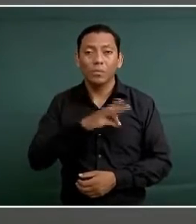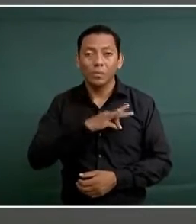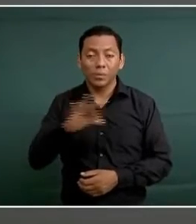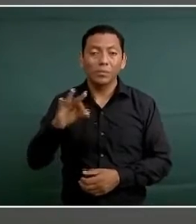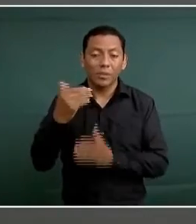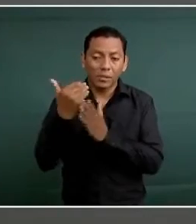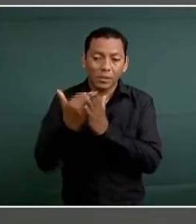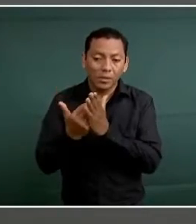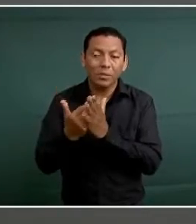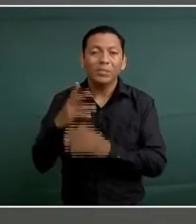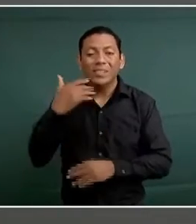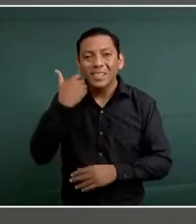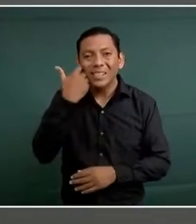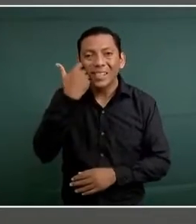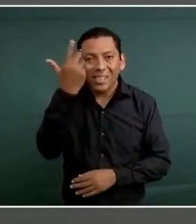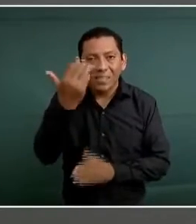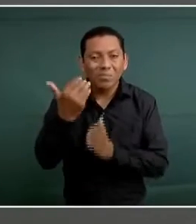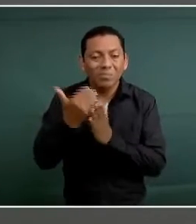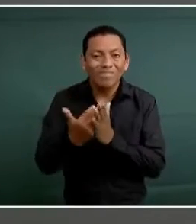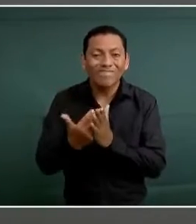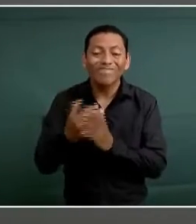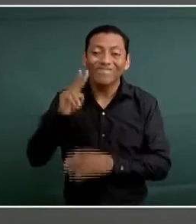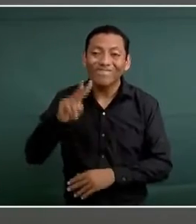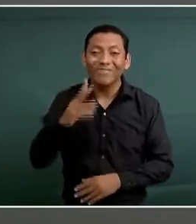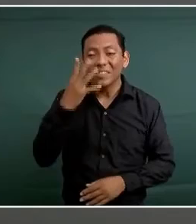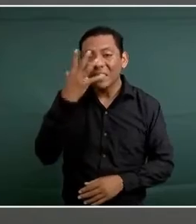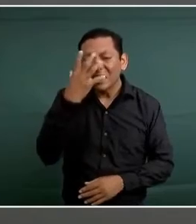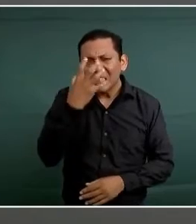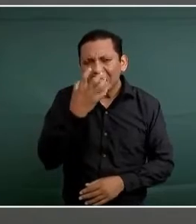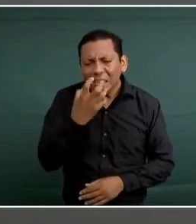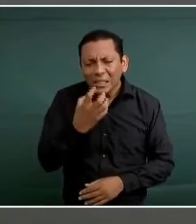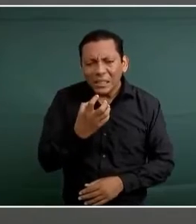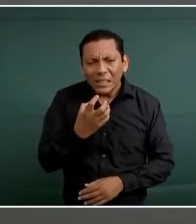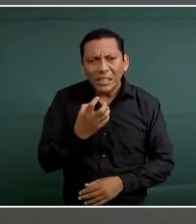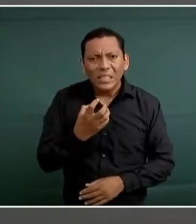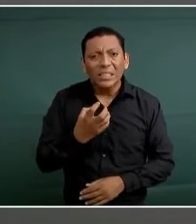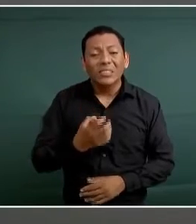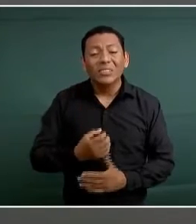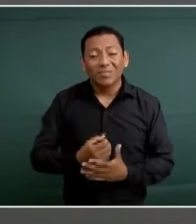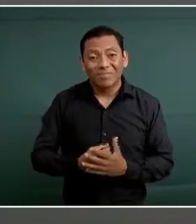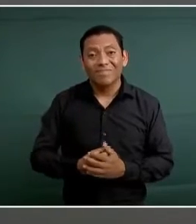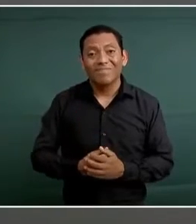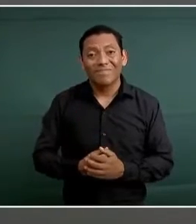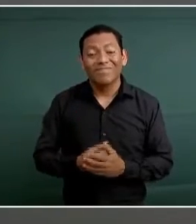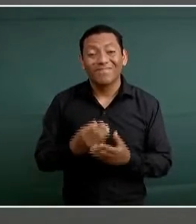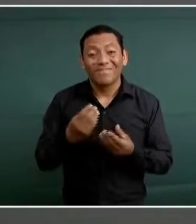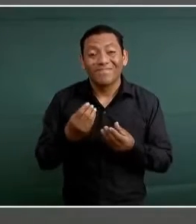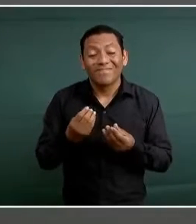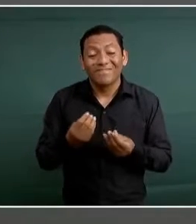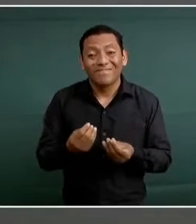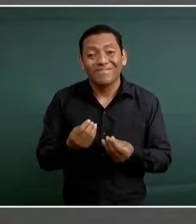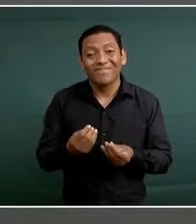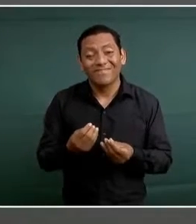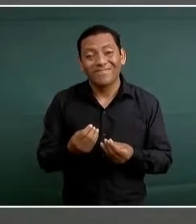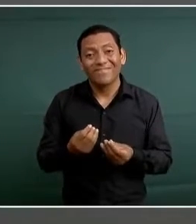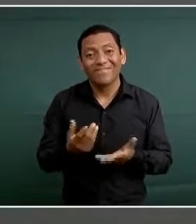lo deseamos es muy triste el estar hablando